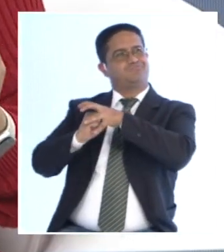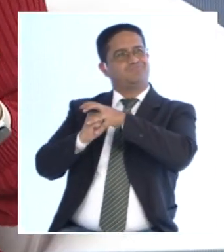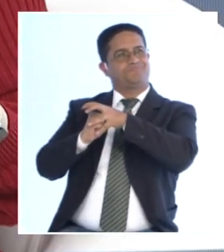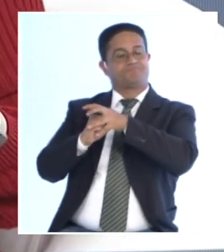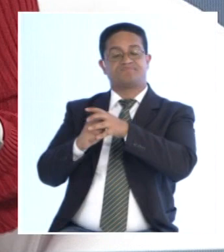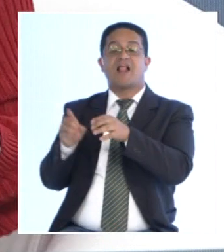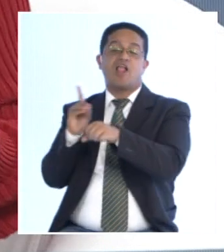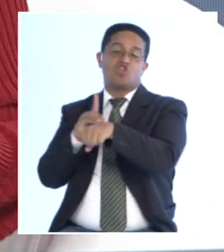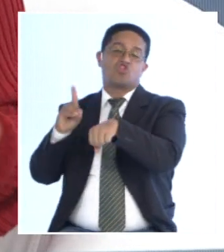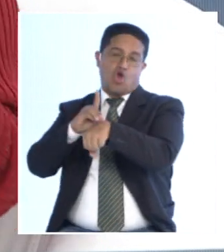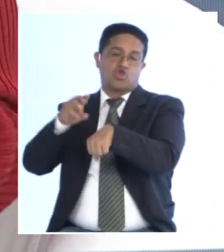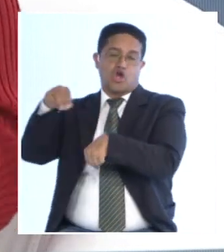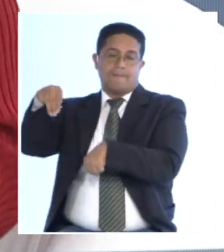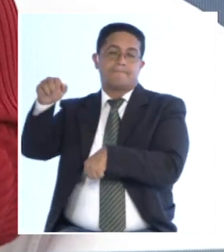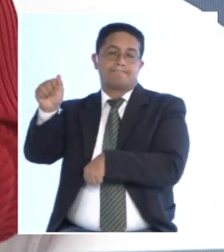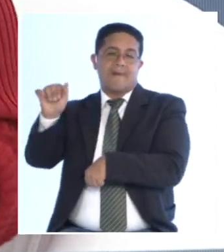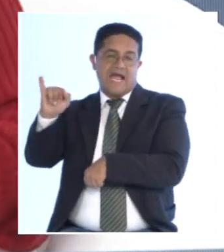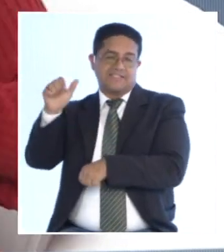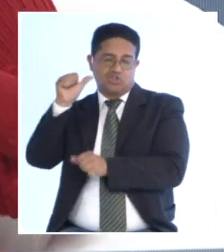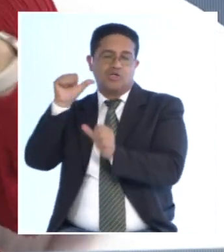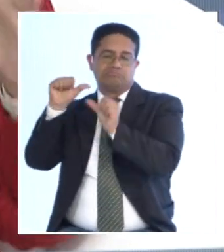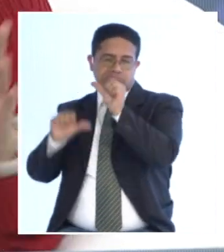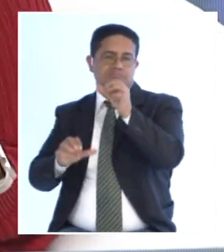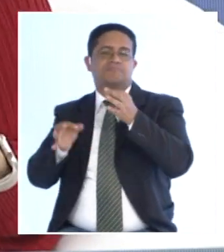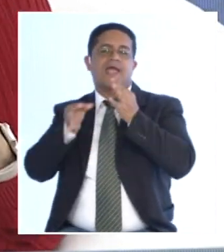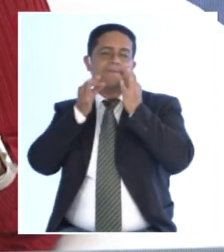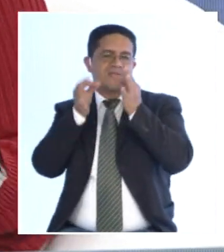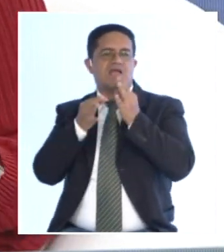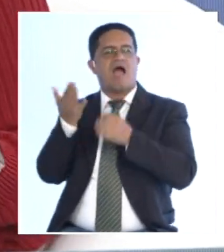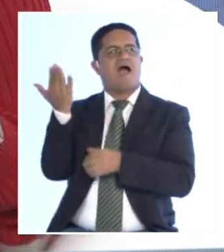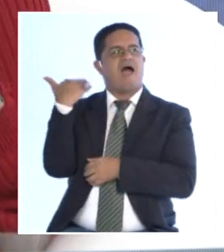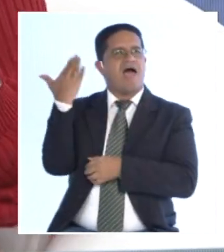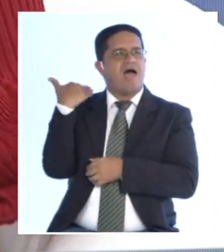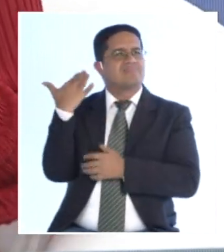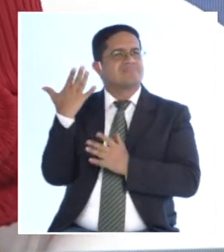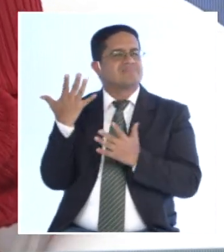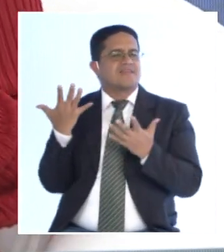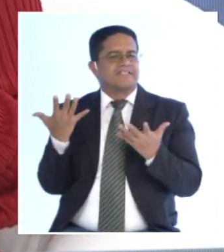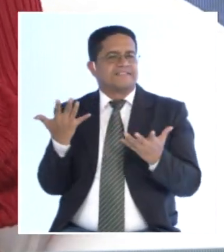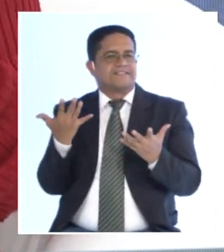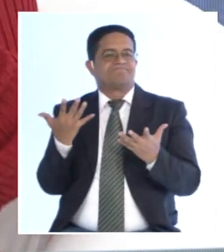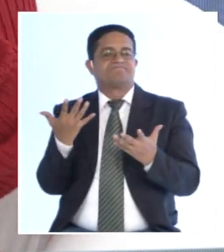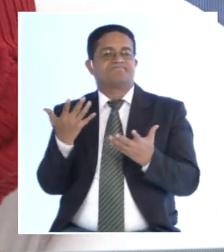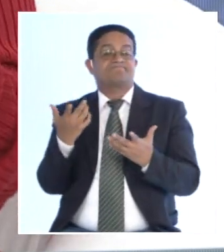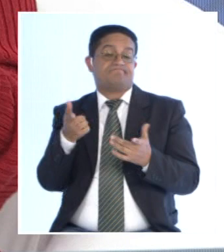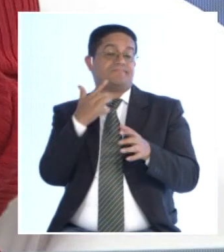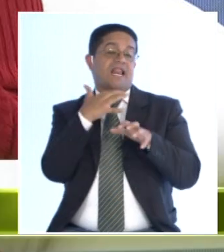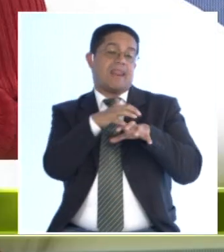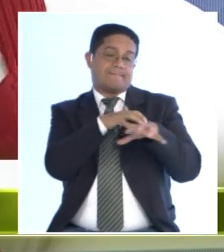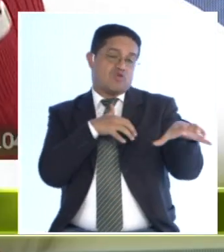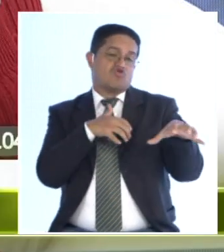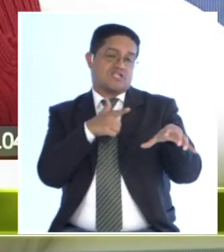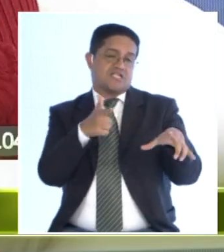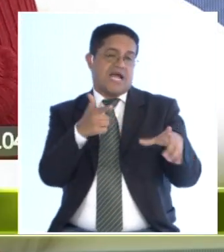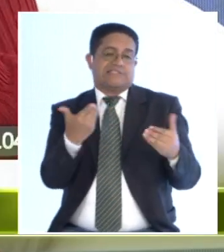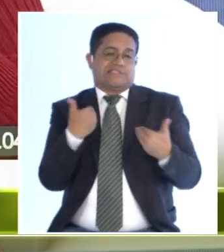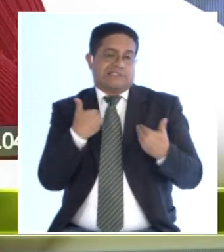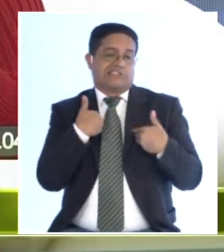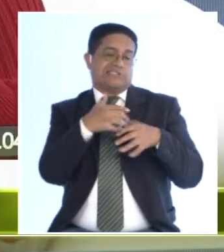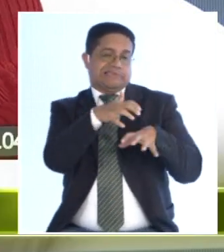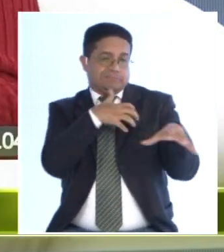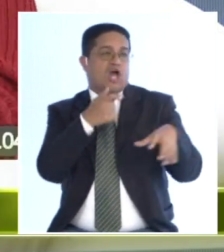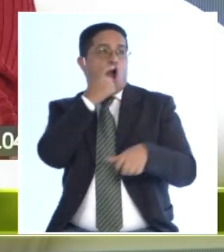nos sigue acompañando hablando sobre este tema. Nos explicaba en la parte anterior que hay mayor incidencia en caballeros, que en una